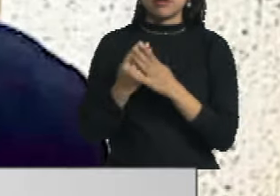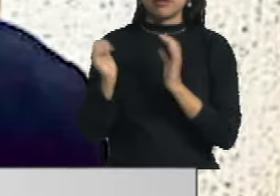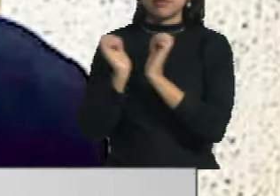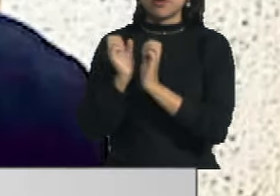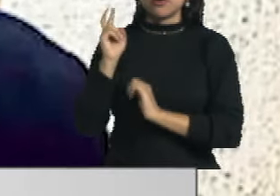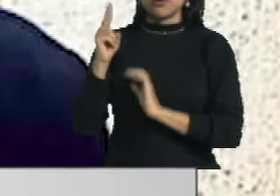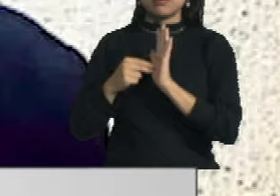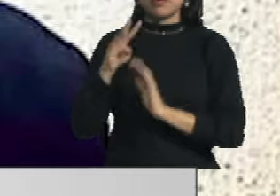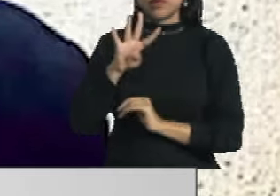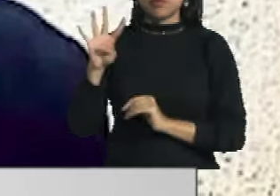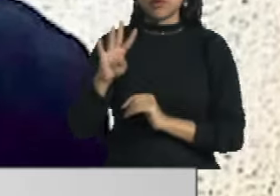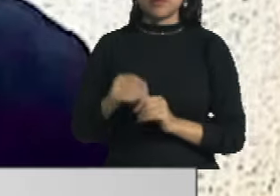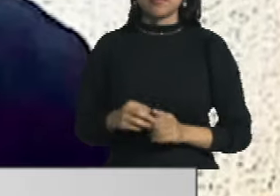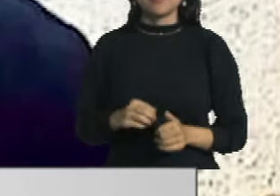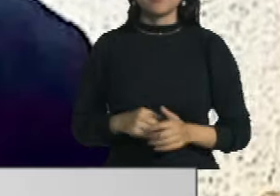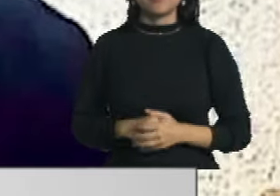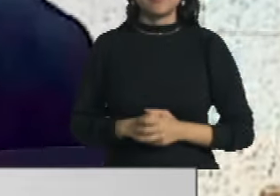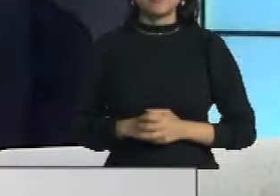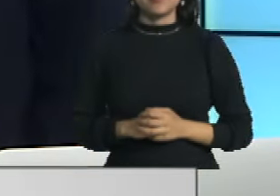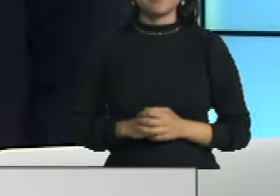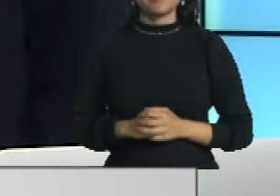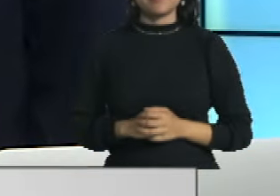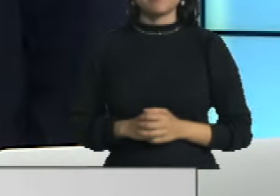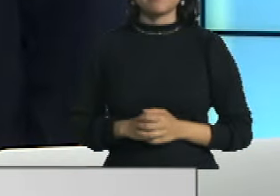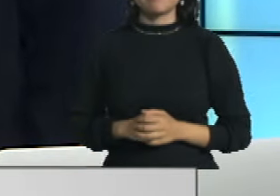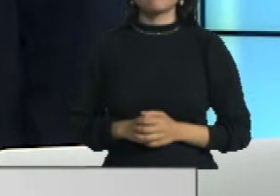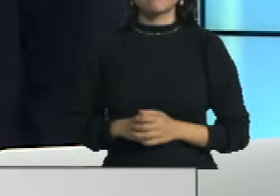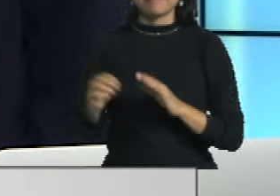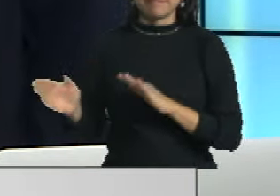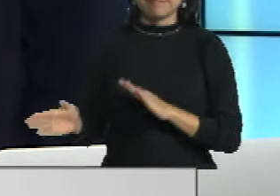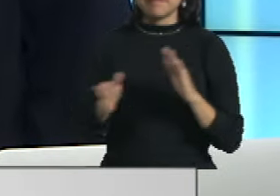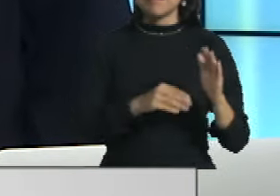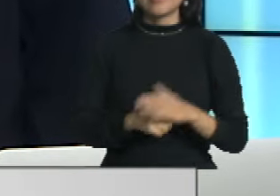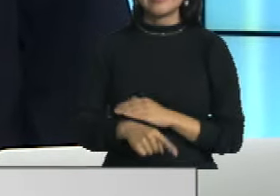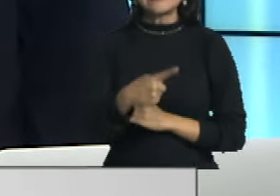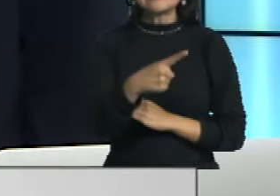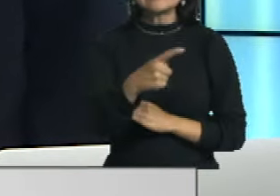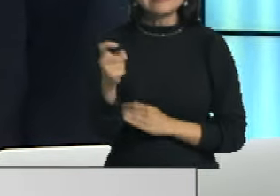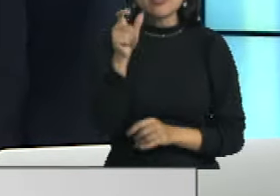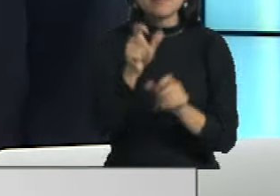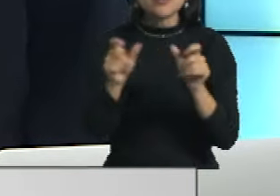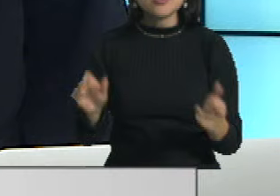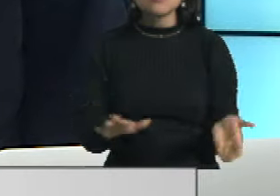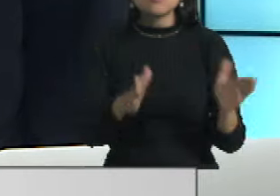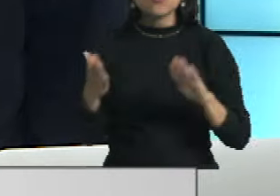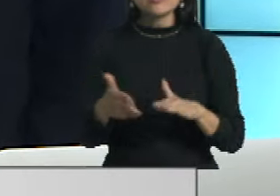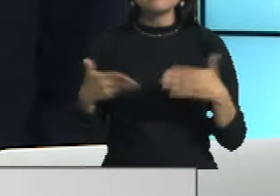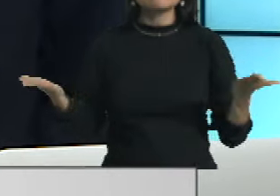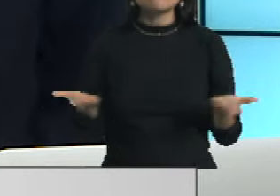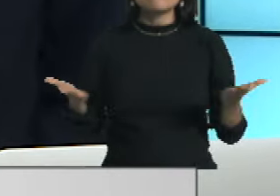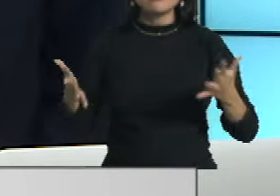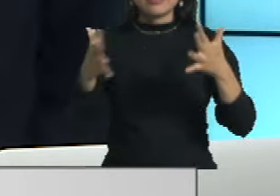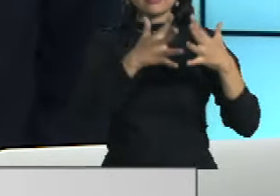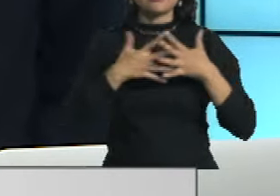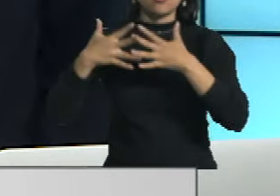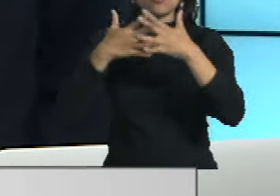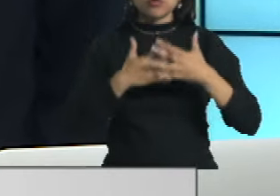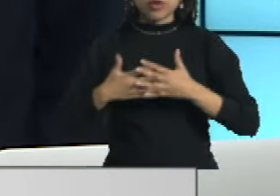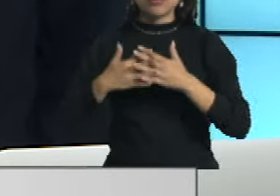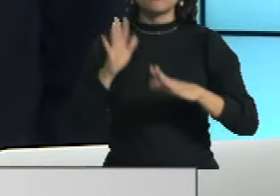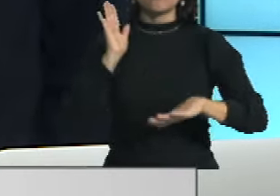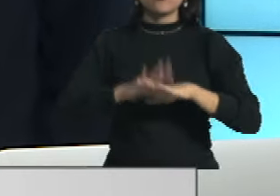del 2024. Ascendió a 100 el número de muertos en Estados Unidos tras el devastador paso del